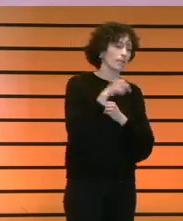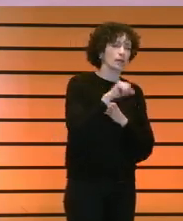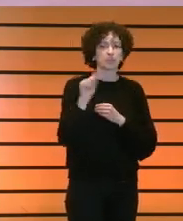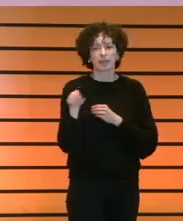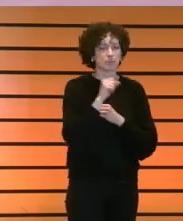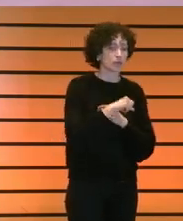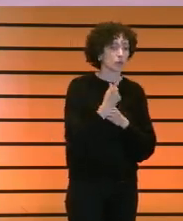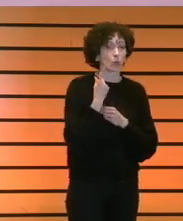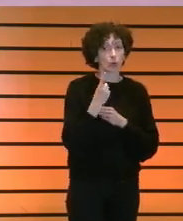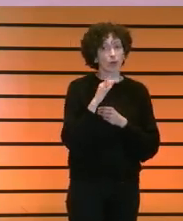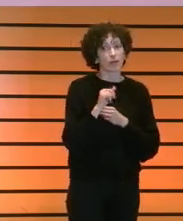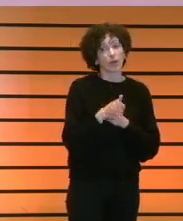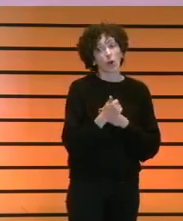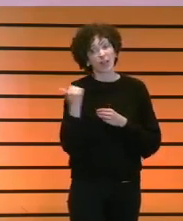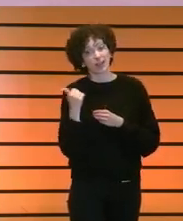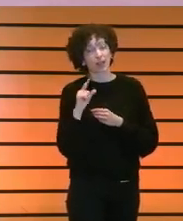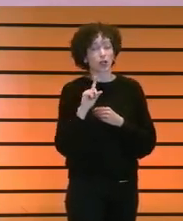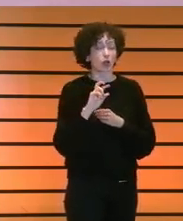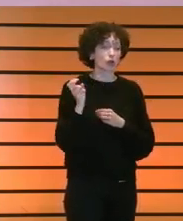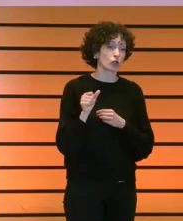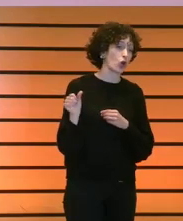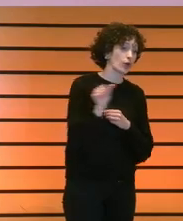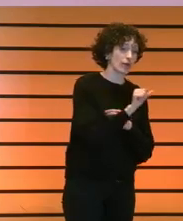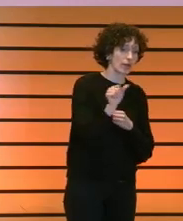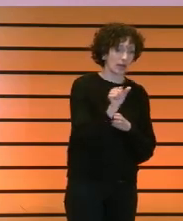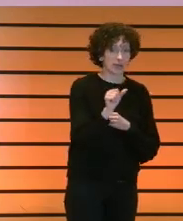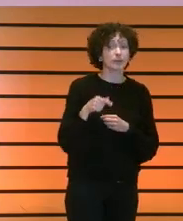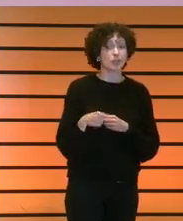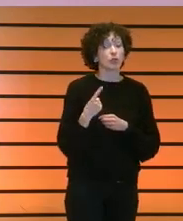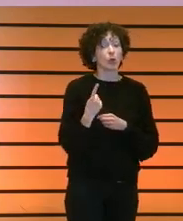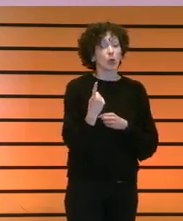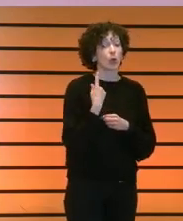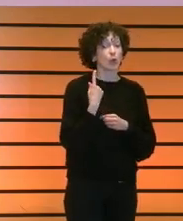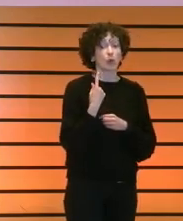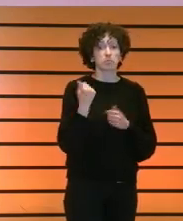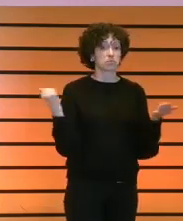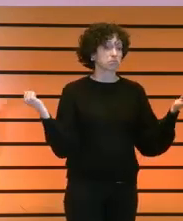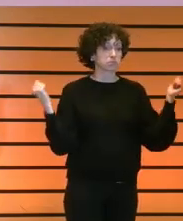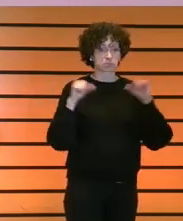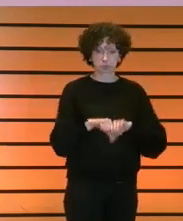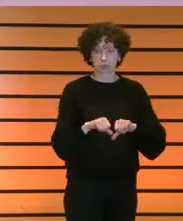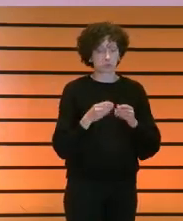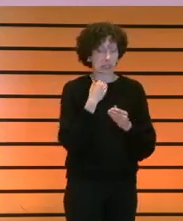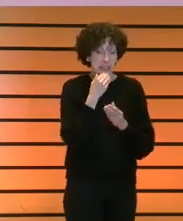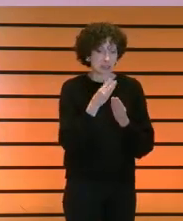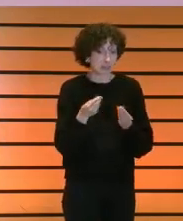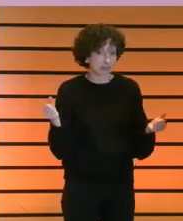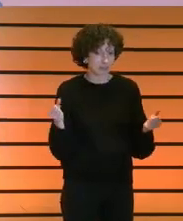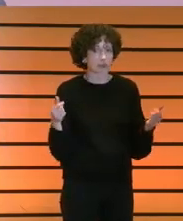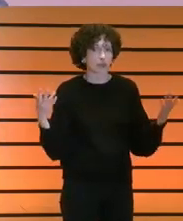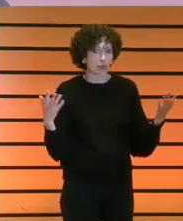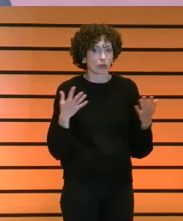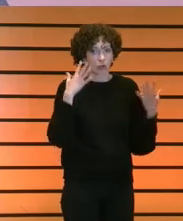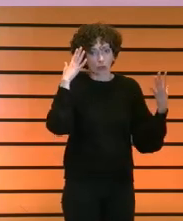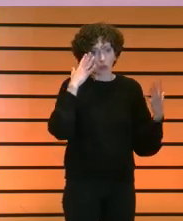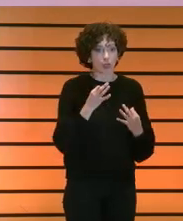oriental. Cuando uno de esos dos modelos colapsa, se desploma y prácticamente desaparece, pues lógicamente el otro